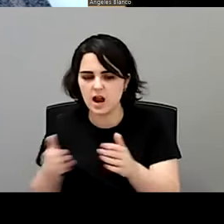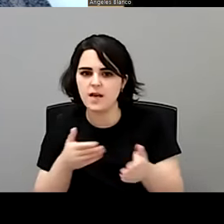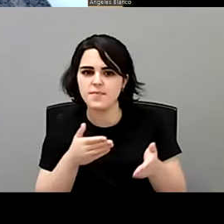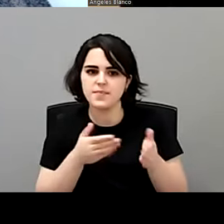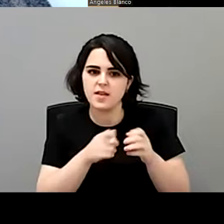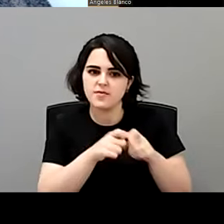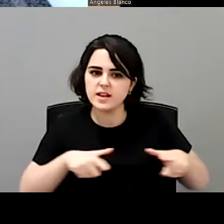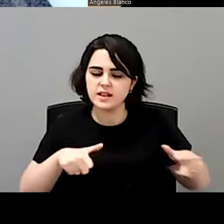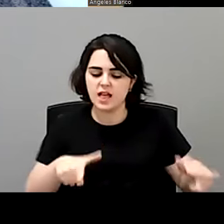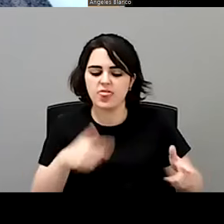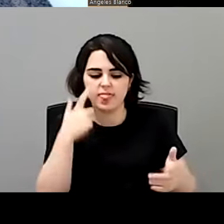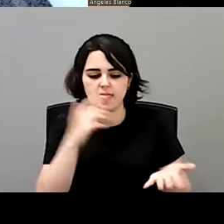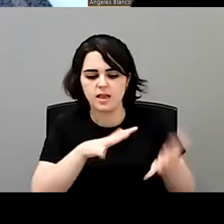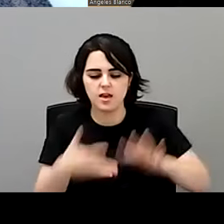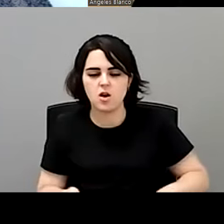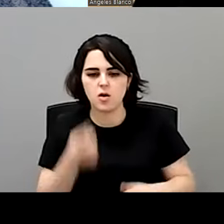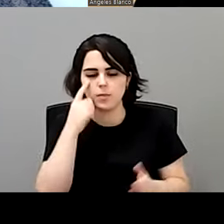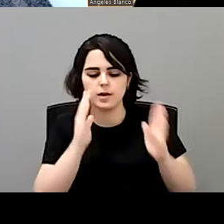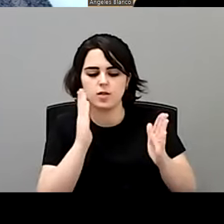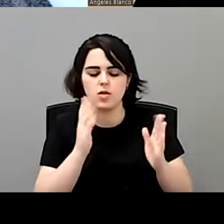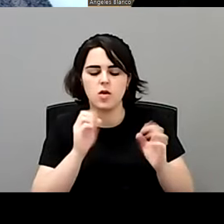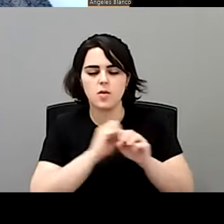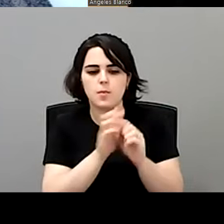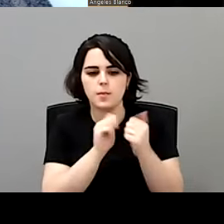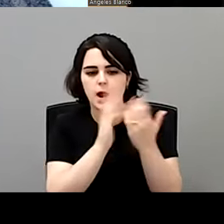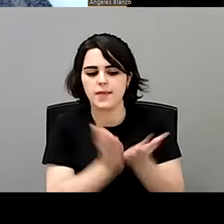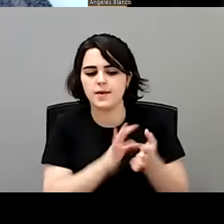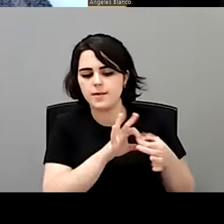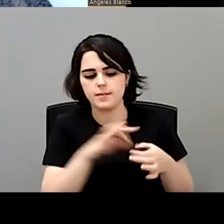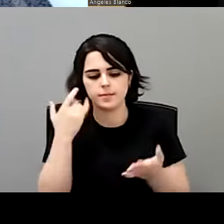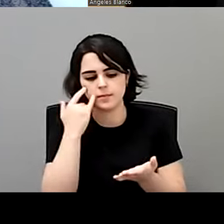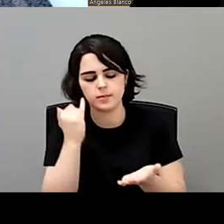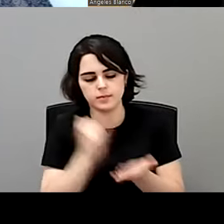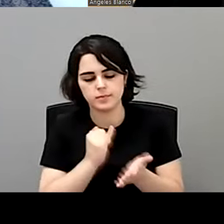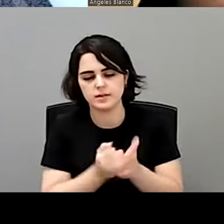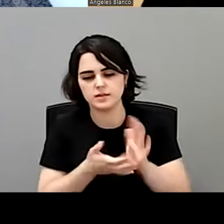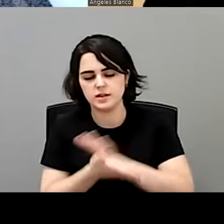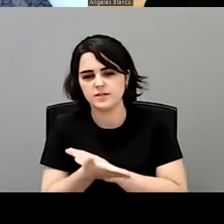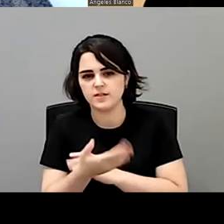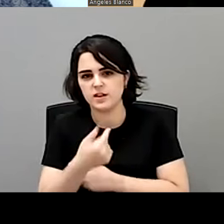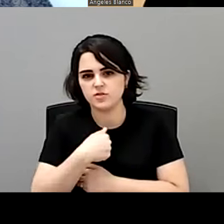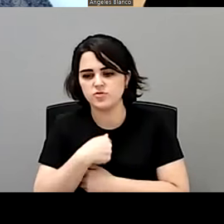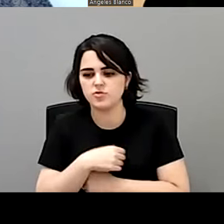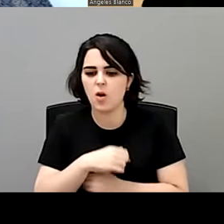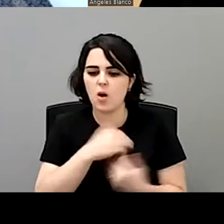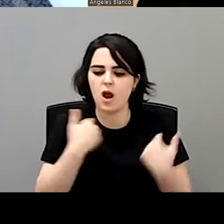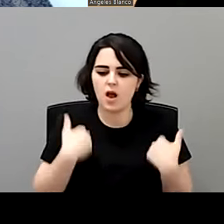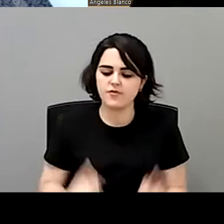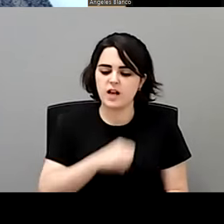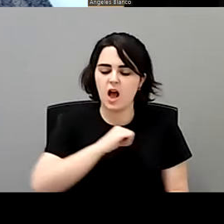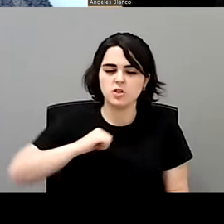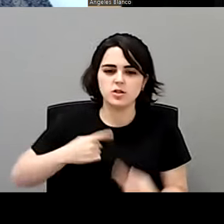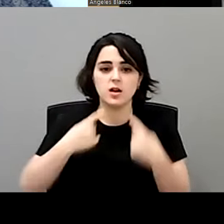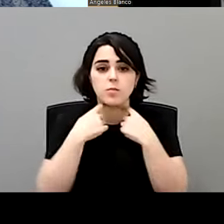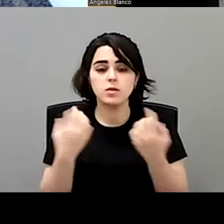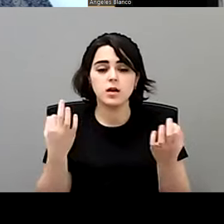y lo hemos comprobado en la pandemia, pues está relacionado con el hecho de que si yo pierdo autonomía física, voy a